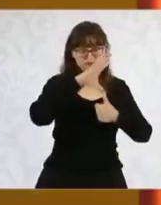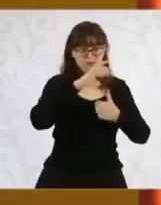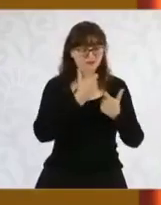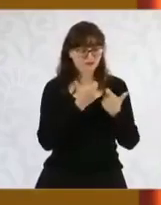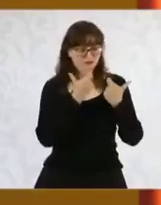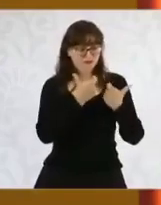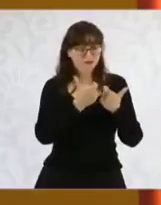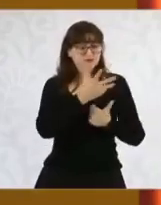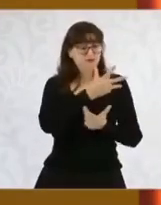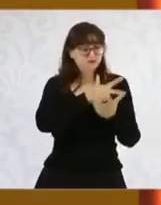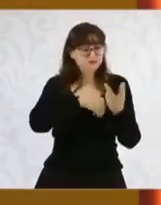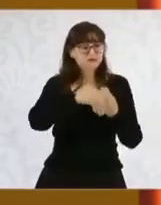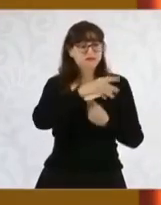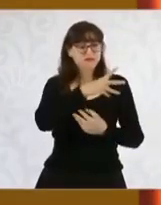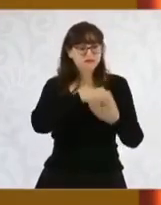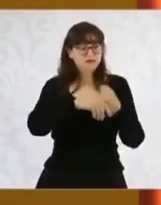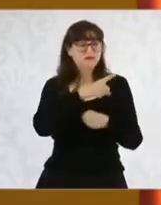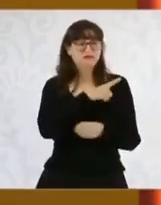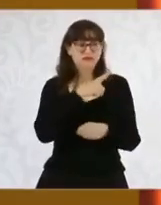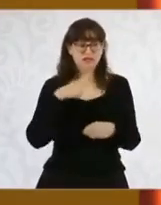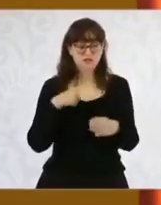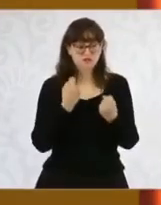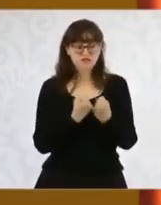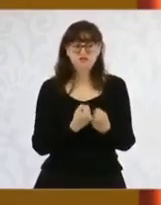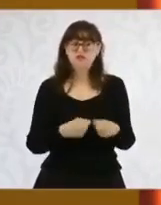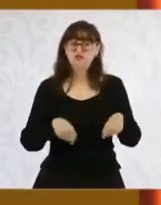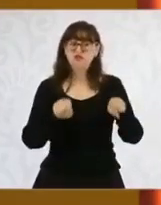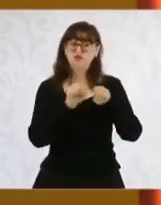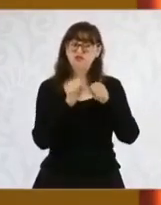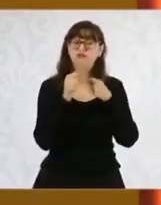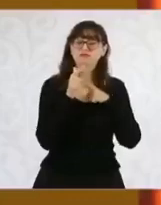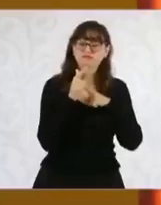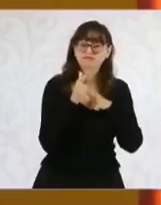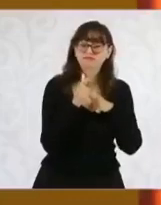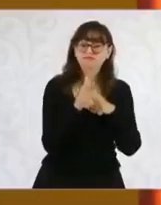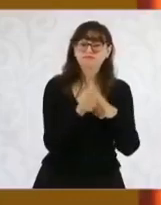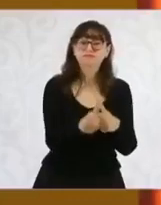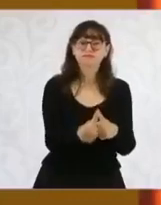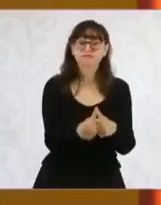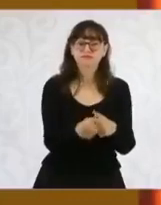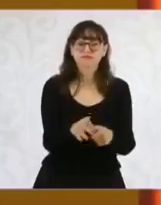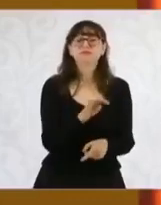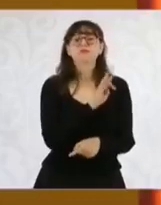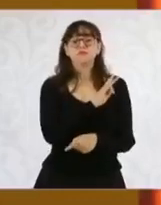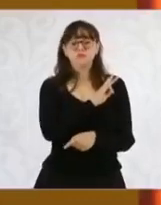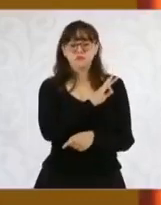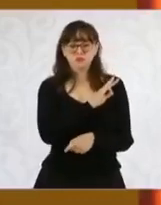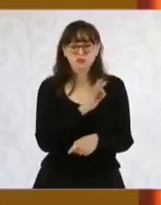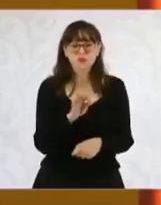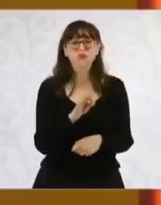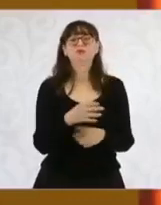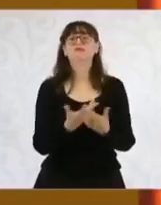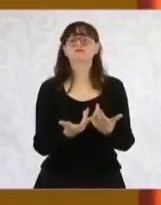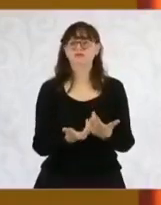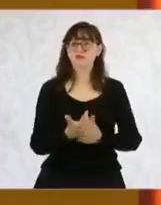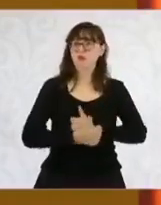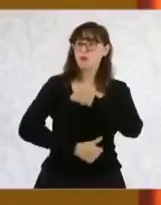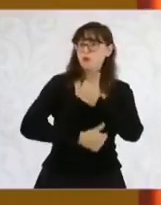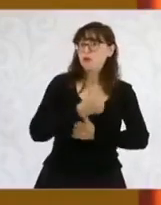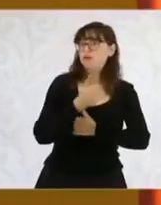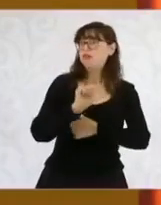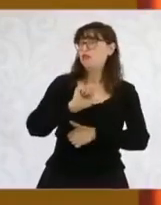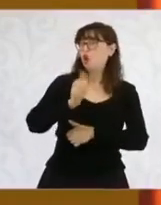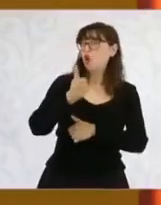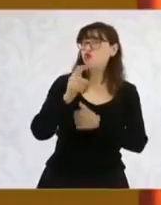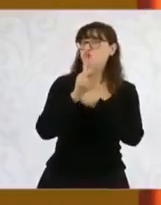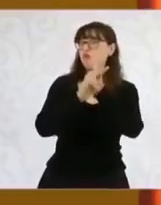radica en mantener nuestra sociedad comercial así podemos seguir siendo más competitivos frente a